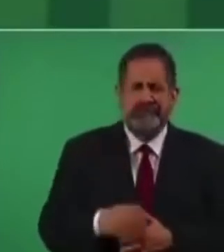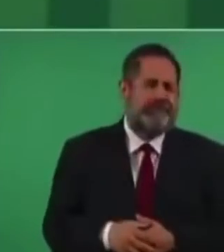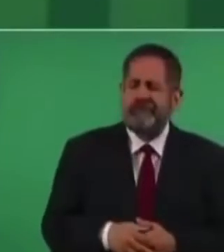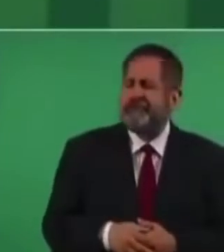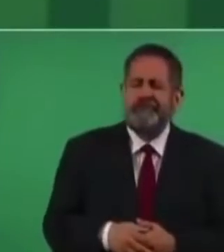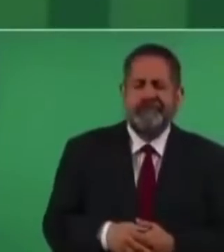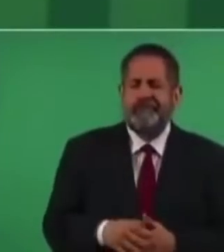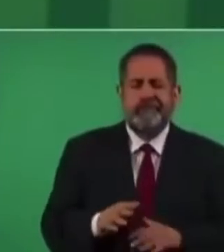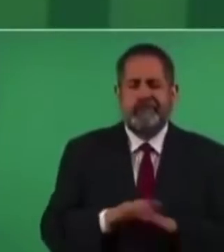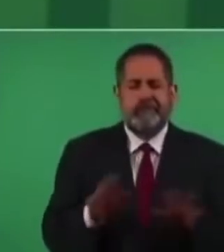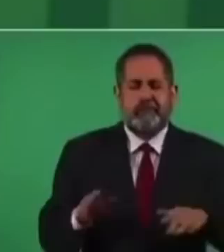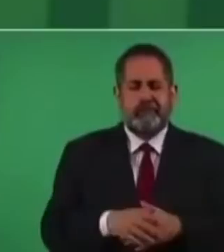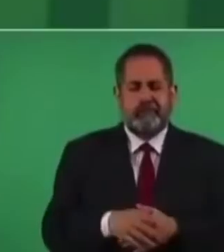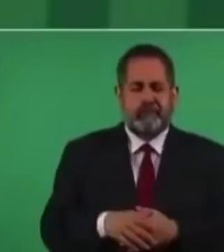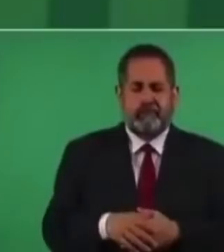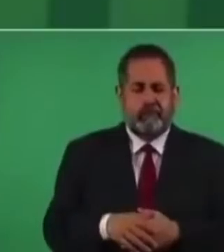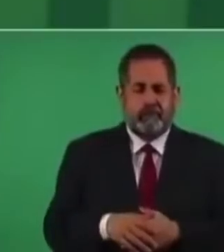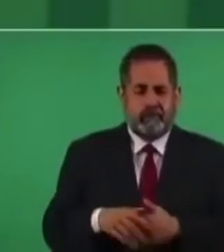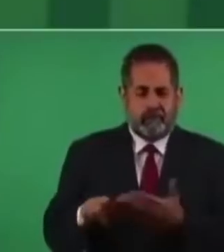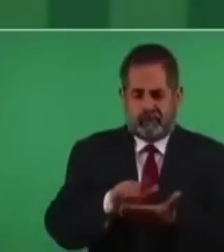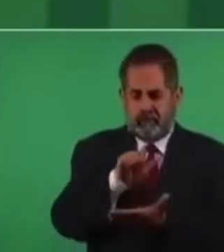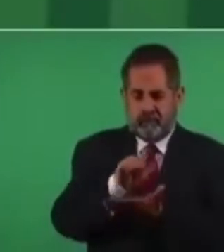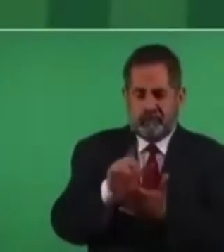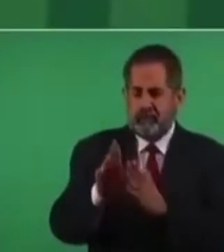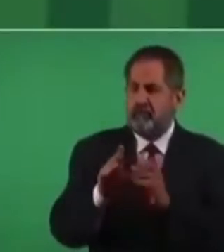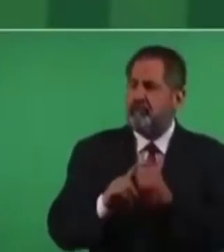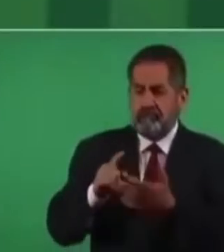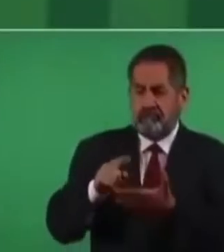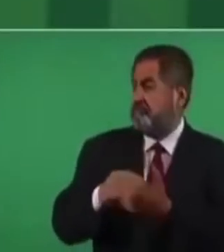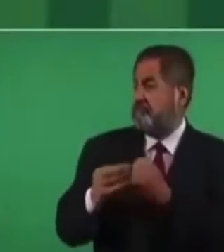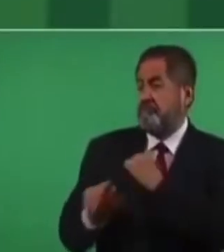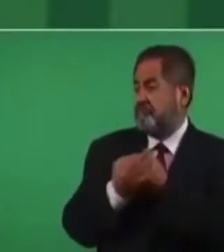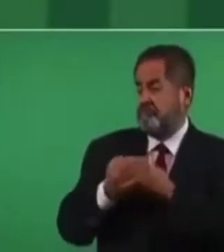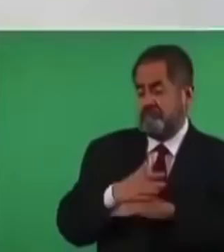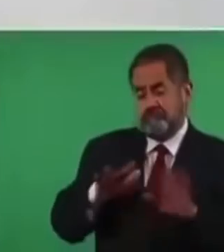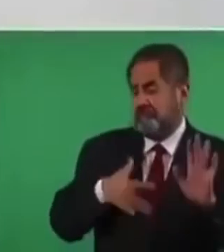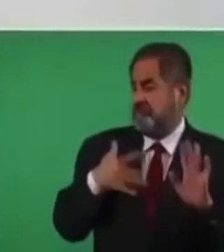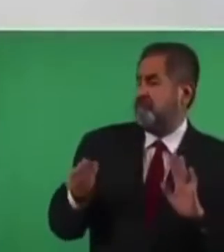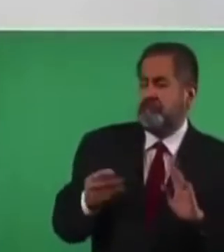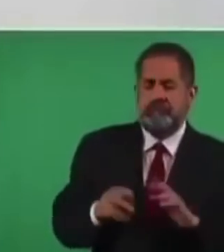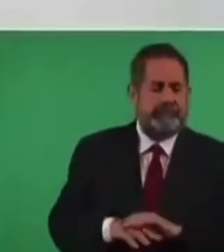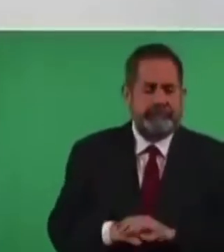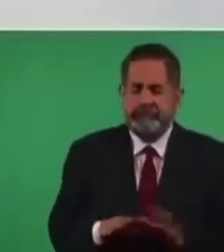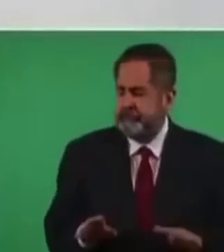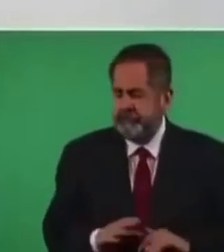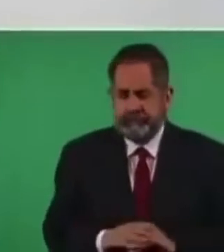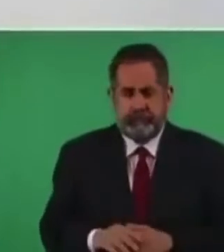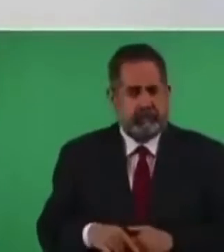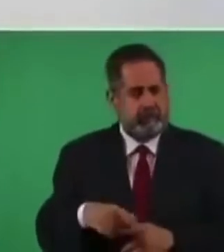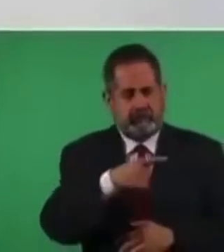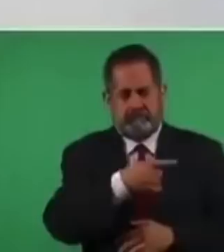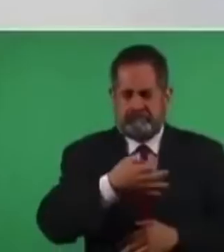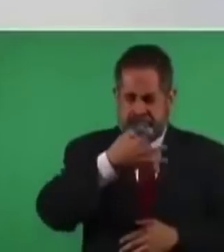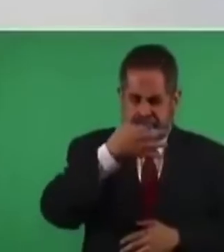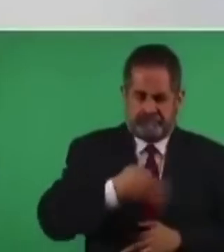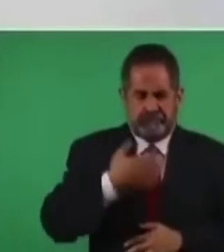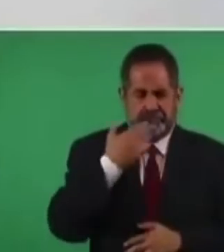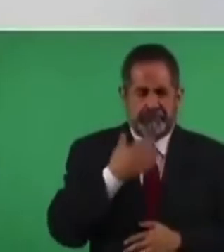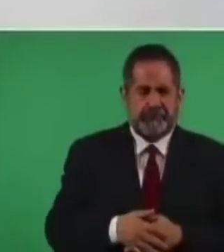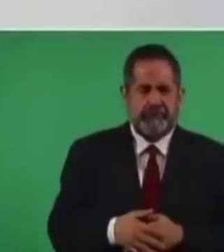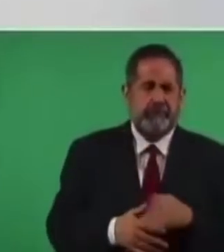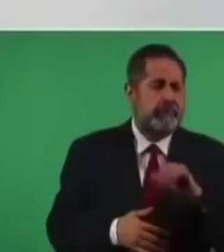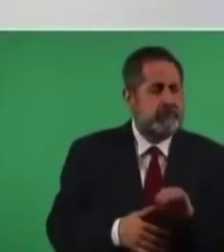con la autoridad legal y legítimamente constituida por eso hablo de que es institucional hay